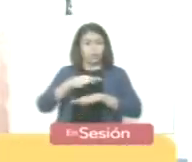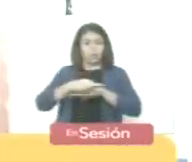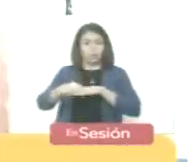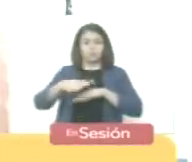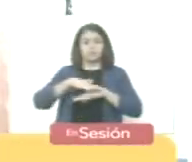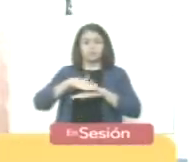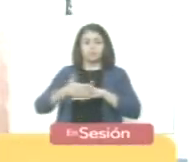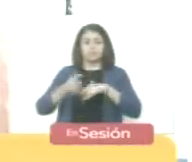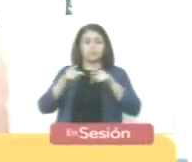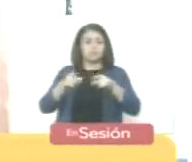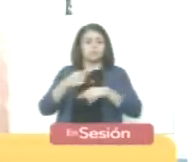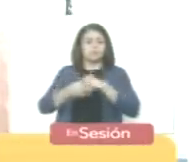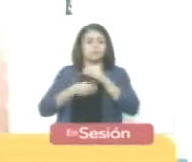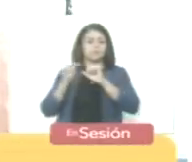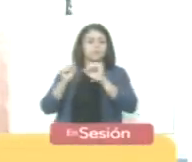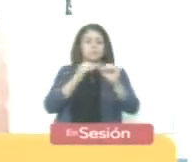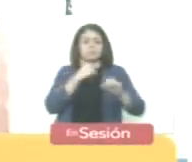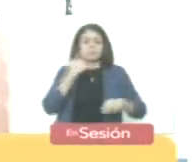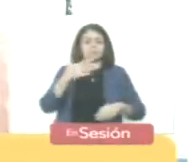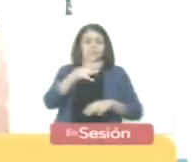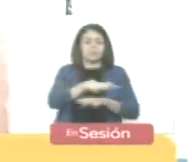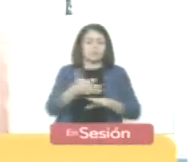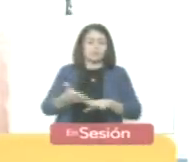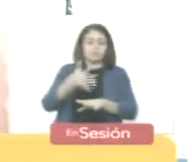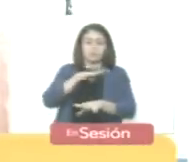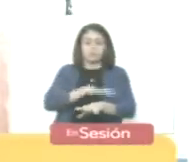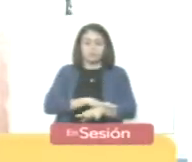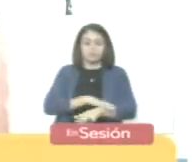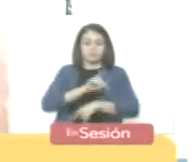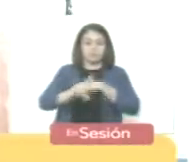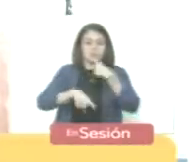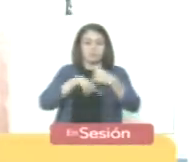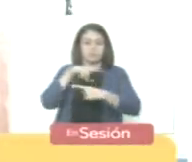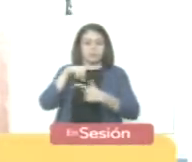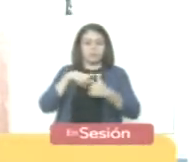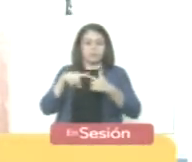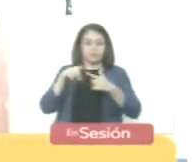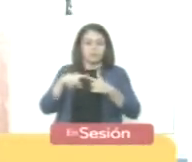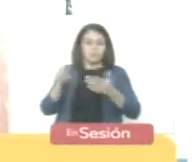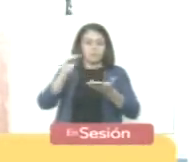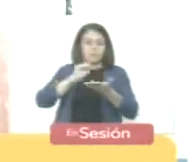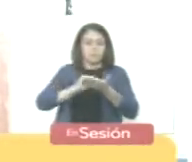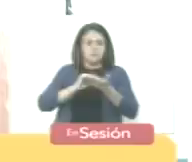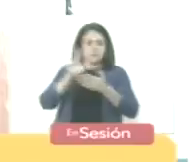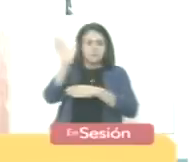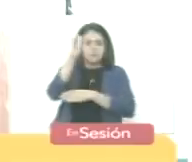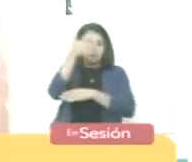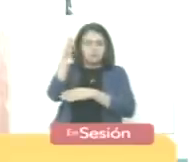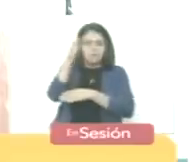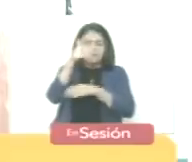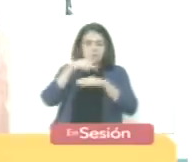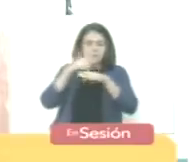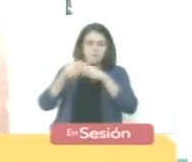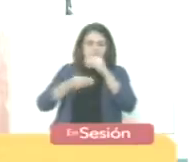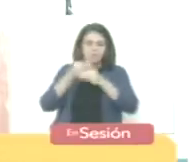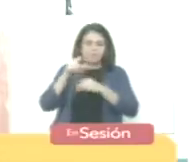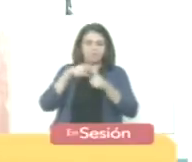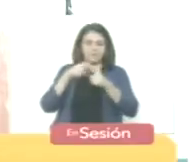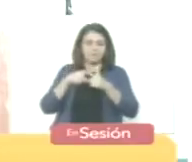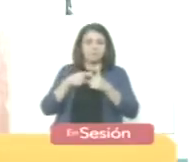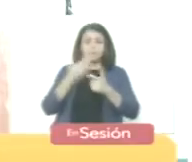para que se evitara una masacre del pueblo. Y después levantaron las banderas